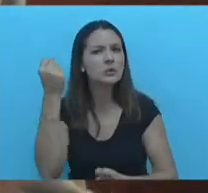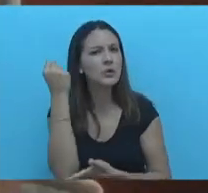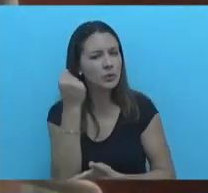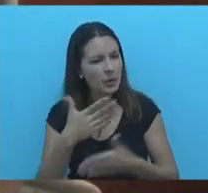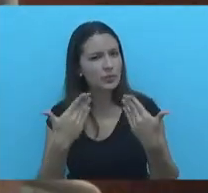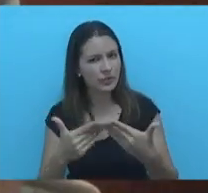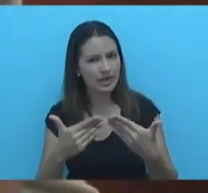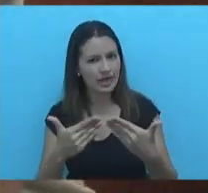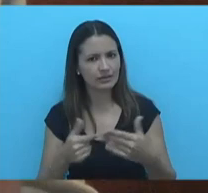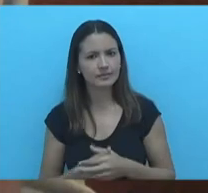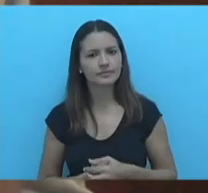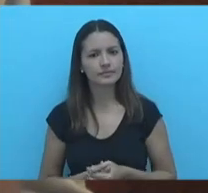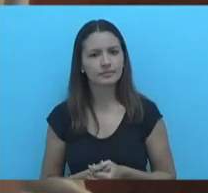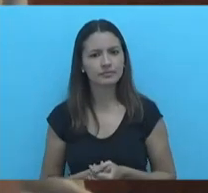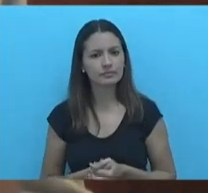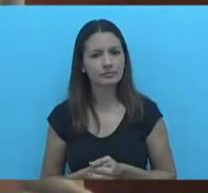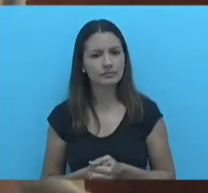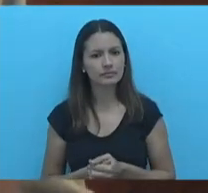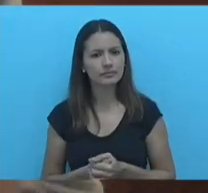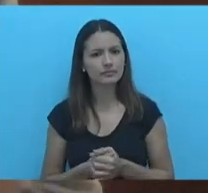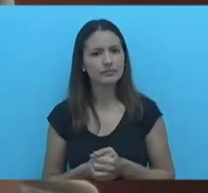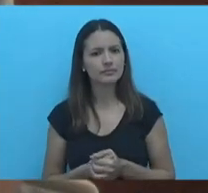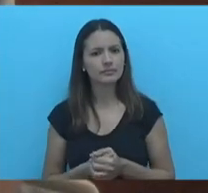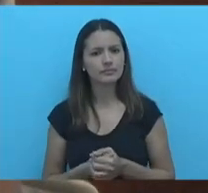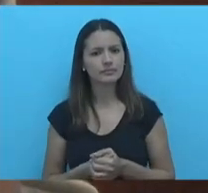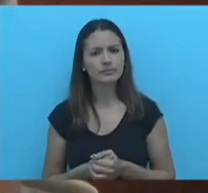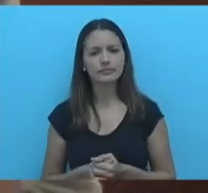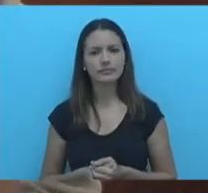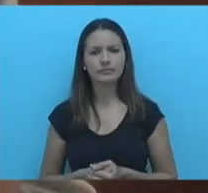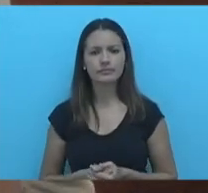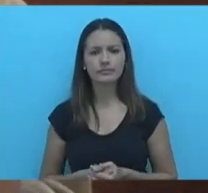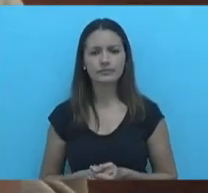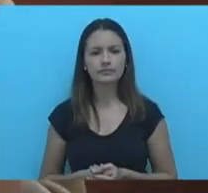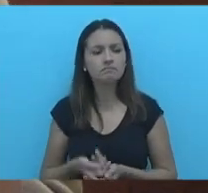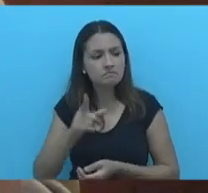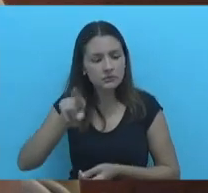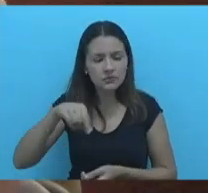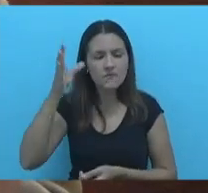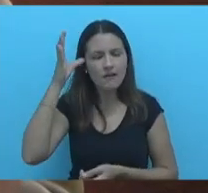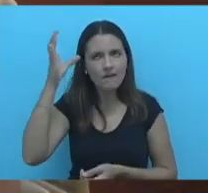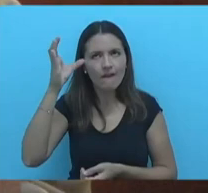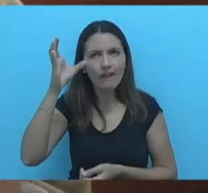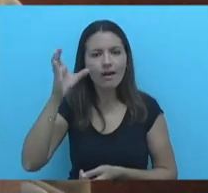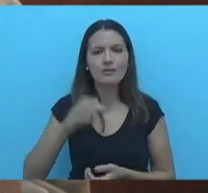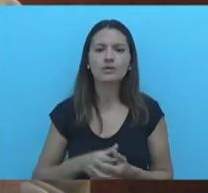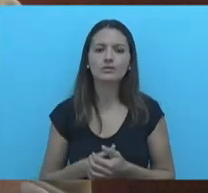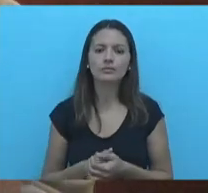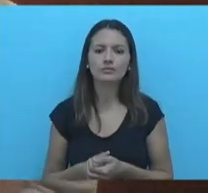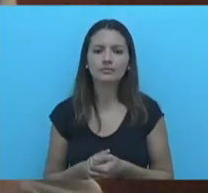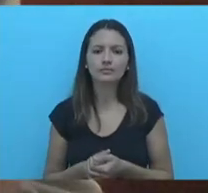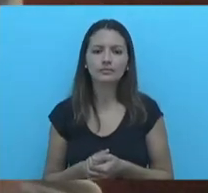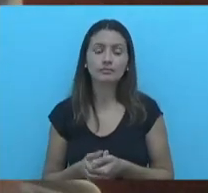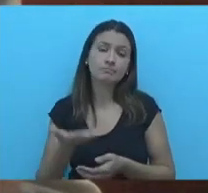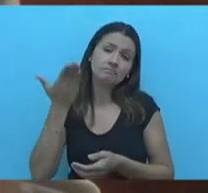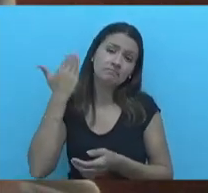estaban olvidadas. Fue un modelo realmente que uno lo recuerda en el tiempo y viendo lo